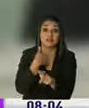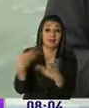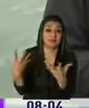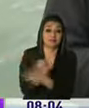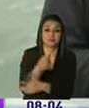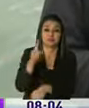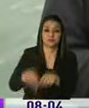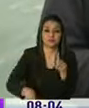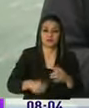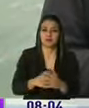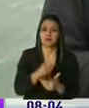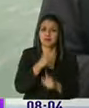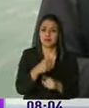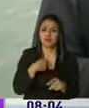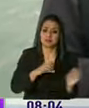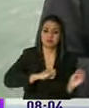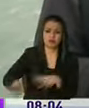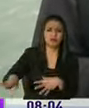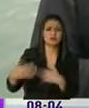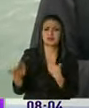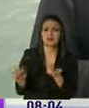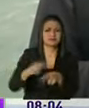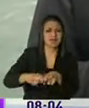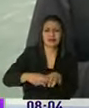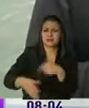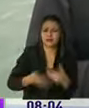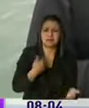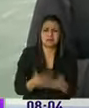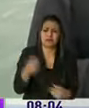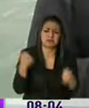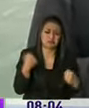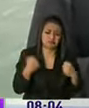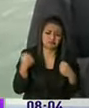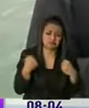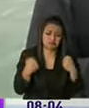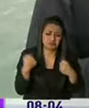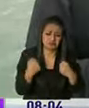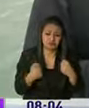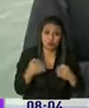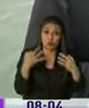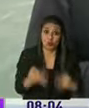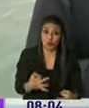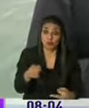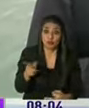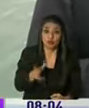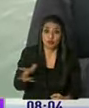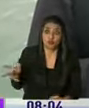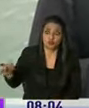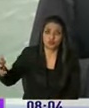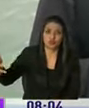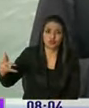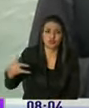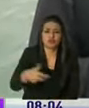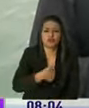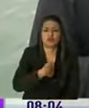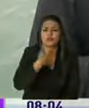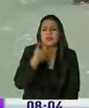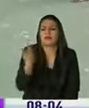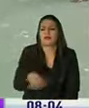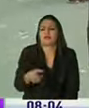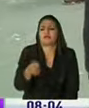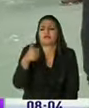llevarse. Bajo corriendo, como ya desbotado, y bajé corriendo para abajo. Y veo, o sea, sentí que ya bajaban en el carro. Y ellos me siguen a matar, Dios